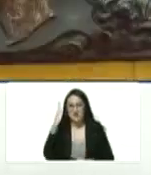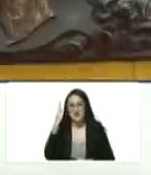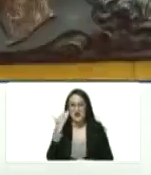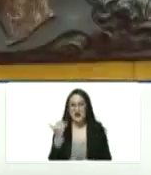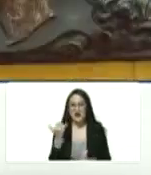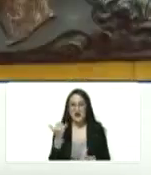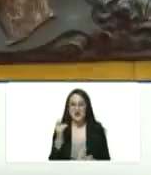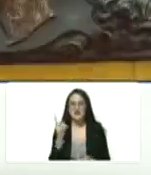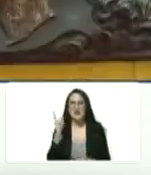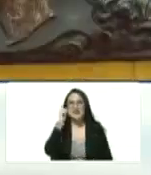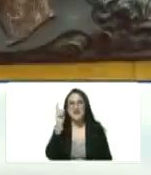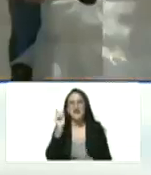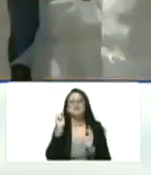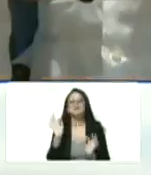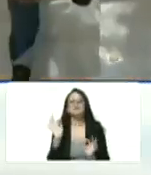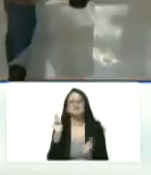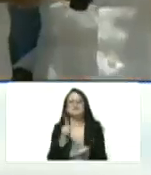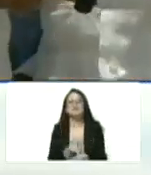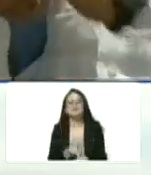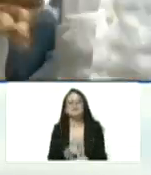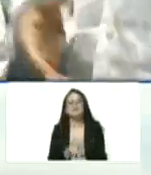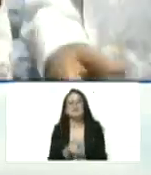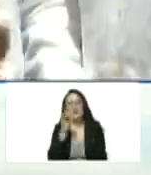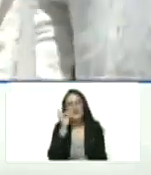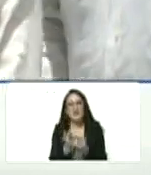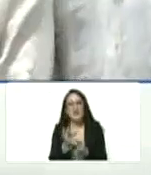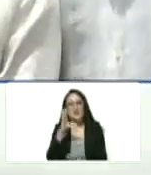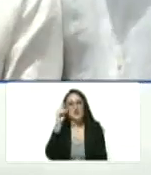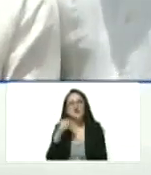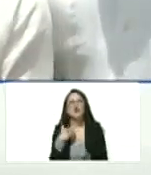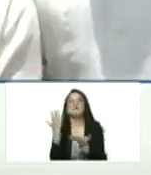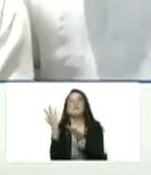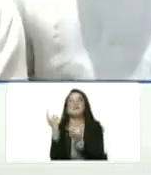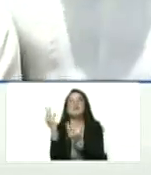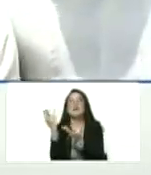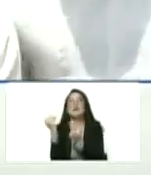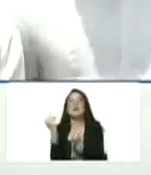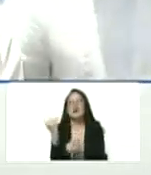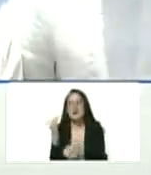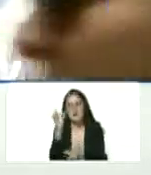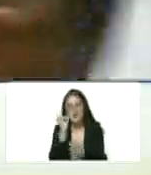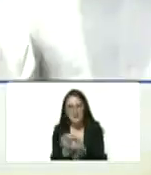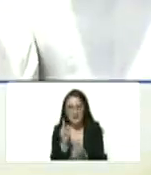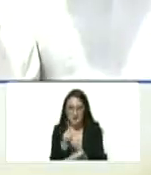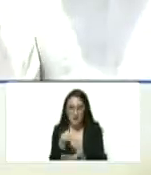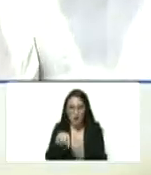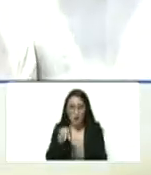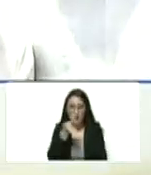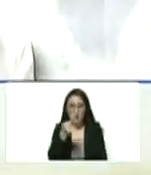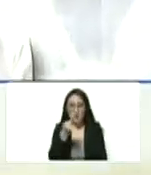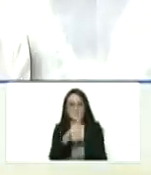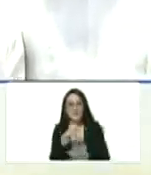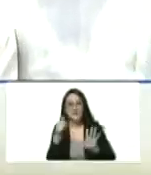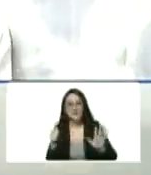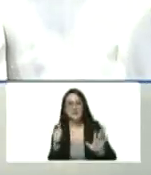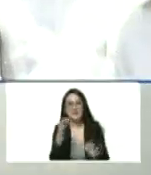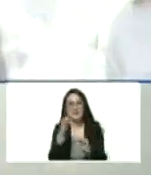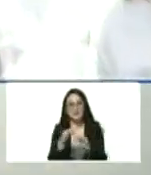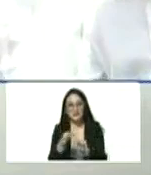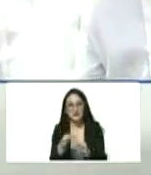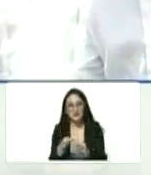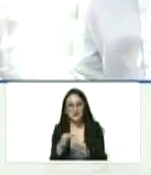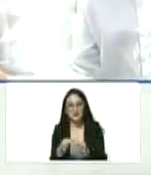día iba a llegar, y con fe en Dios lo pedí. Y este día llegó, hoy lunes 26 de